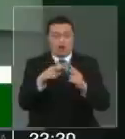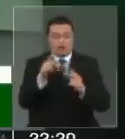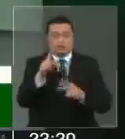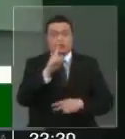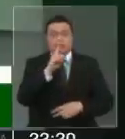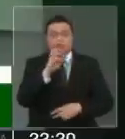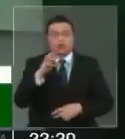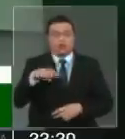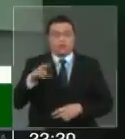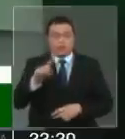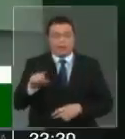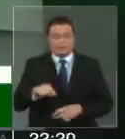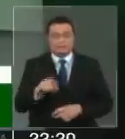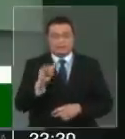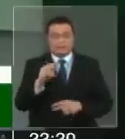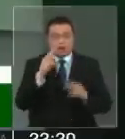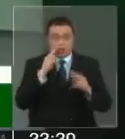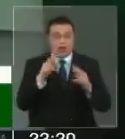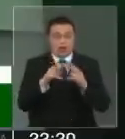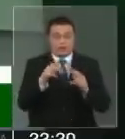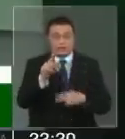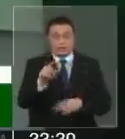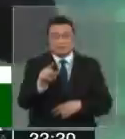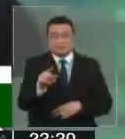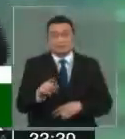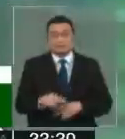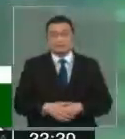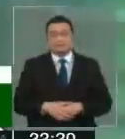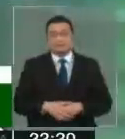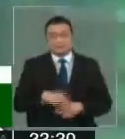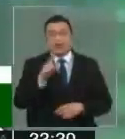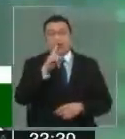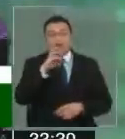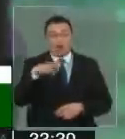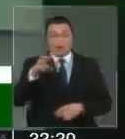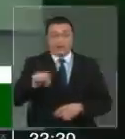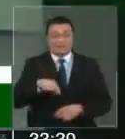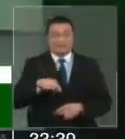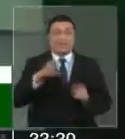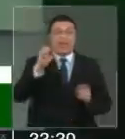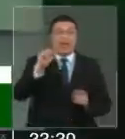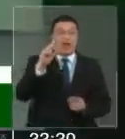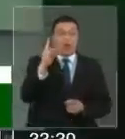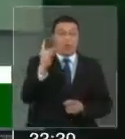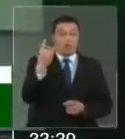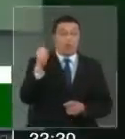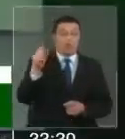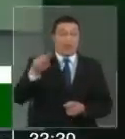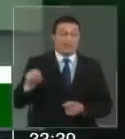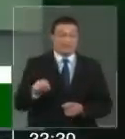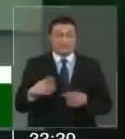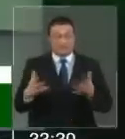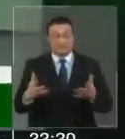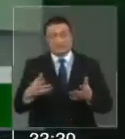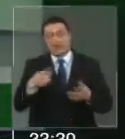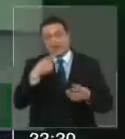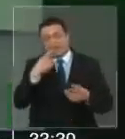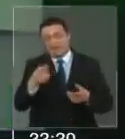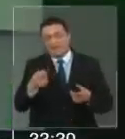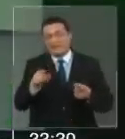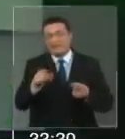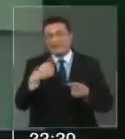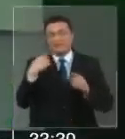de Tomás. De Tomás. Sí, te conozca a ti. Tomás, el más audaz. Quiero que veamos parte de lo que nuestro